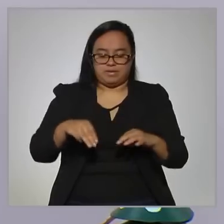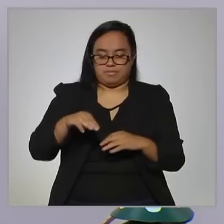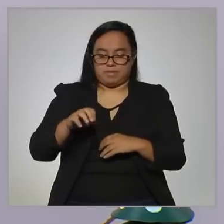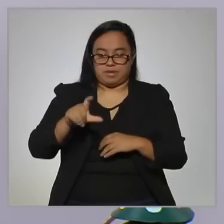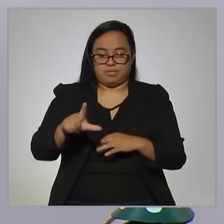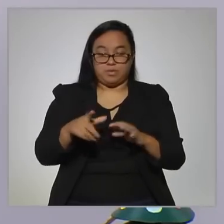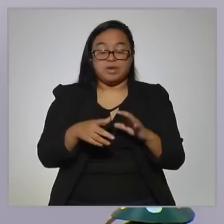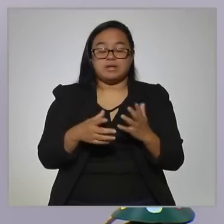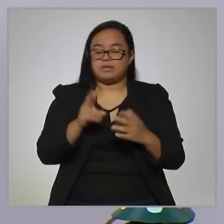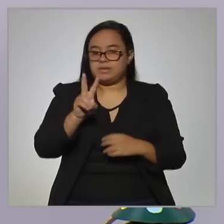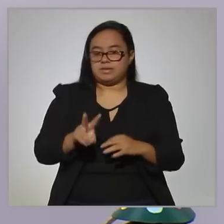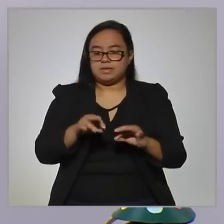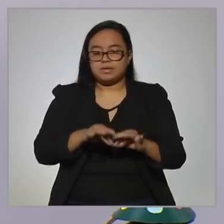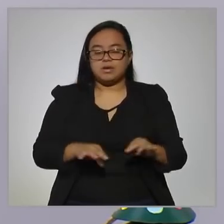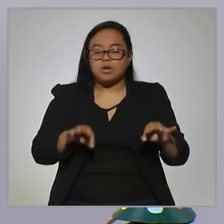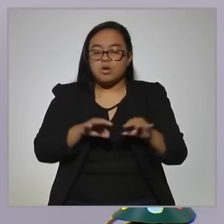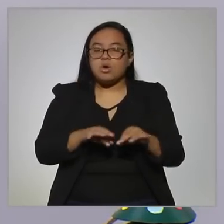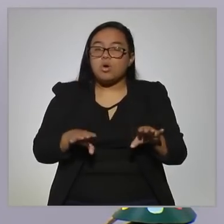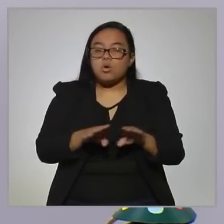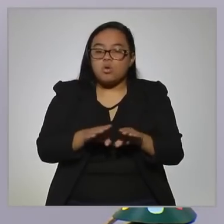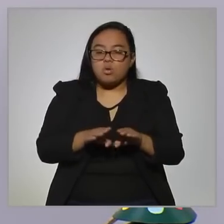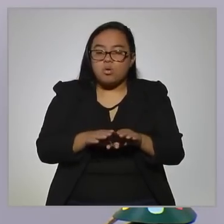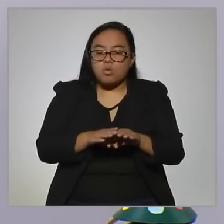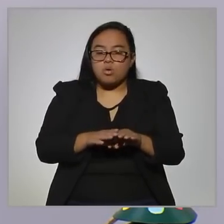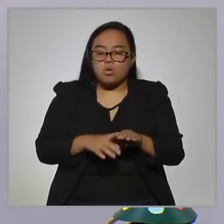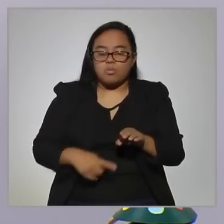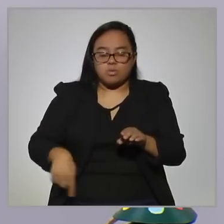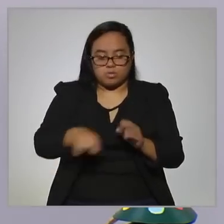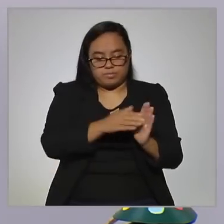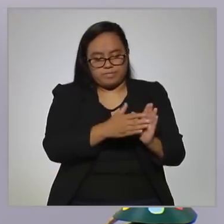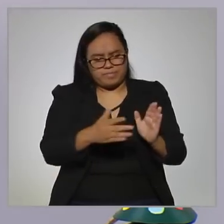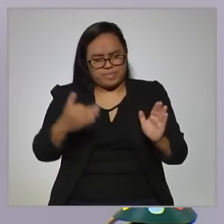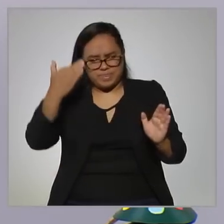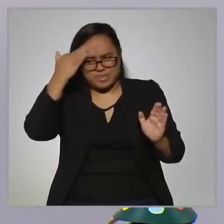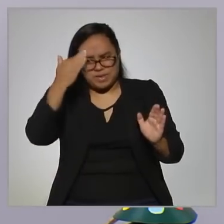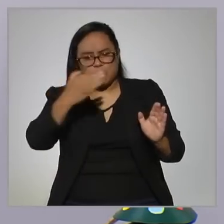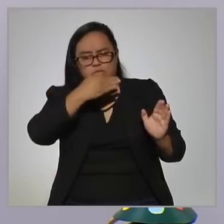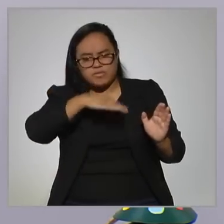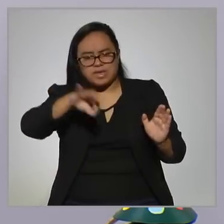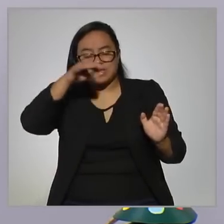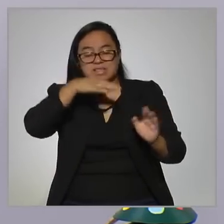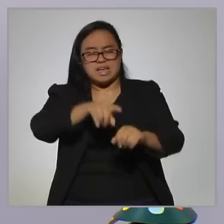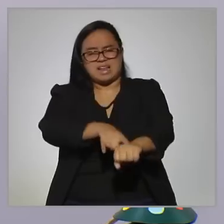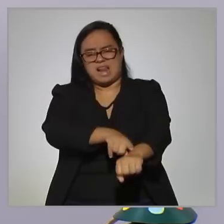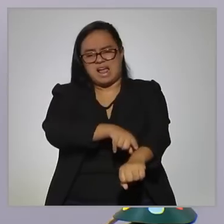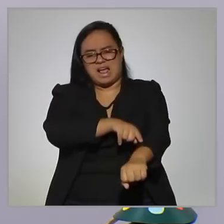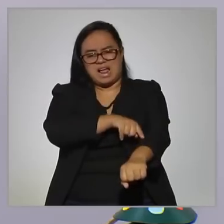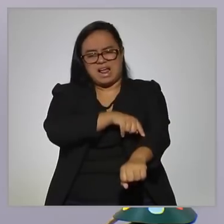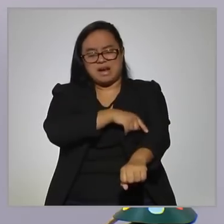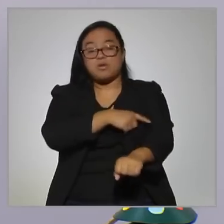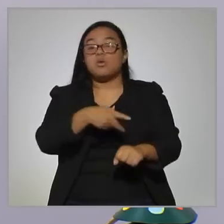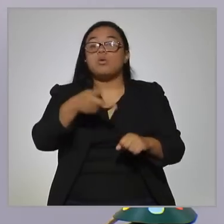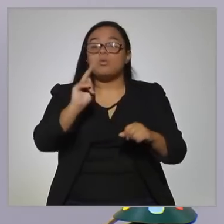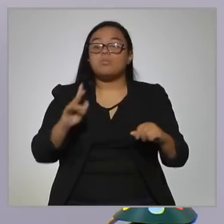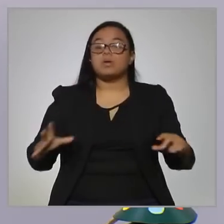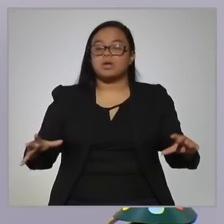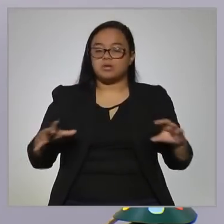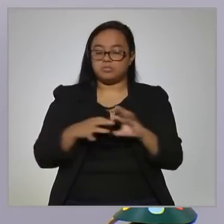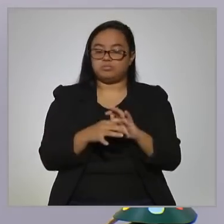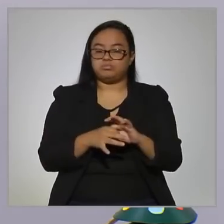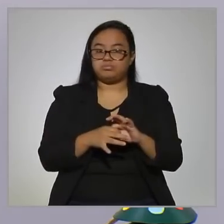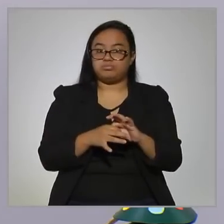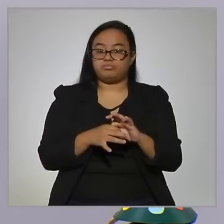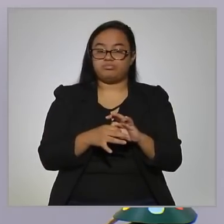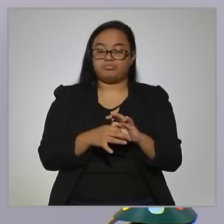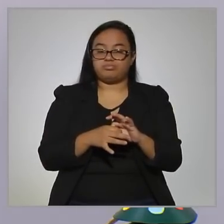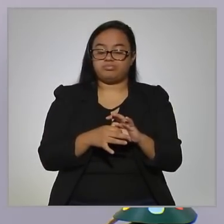es muy importante, o sea, cómo realmente venimos de un periodo de fiestas que es muy extenso, pero que se vincula con